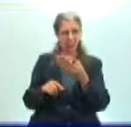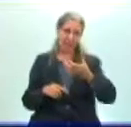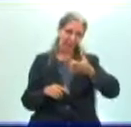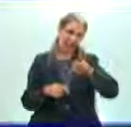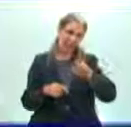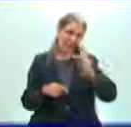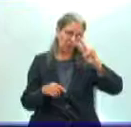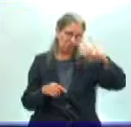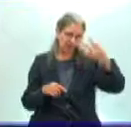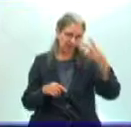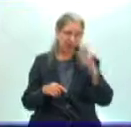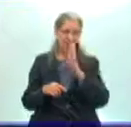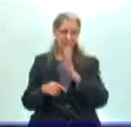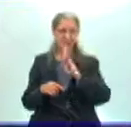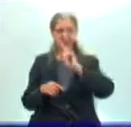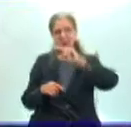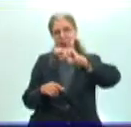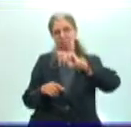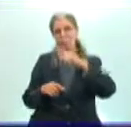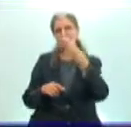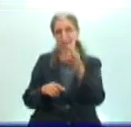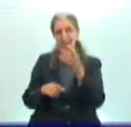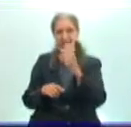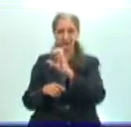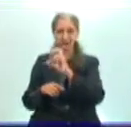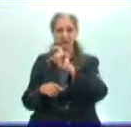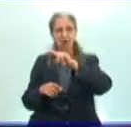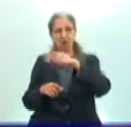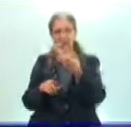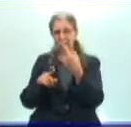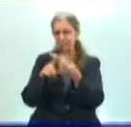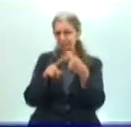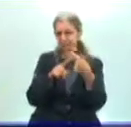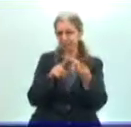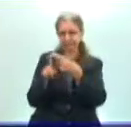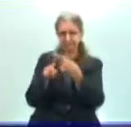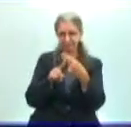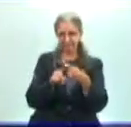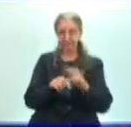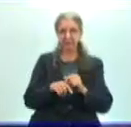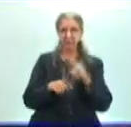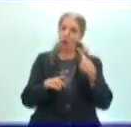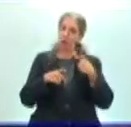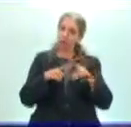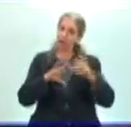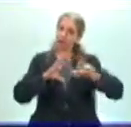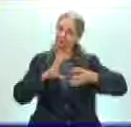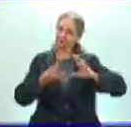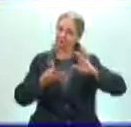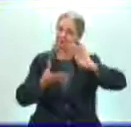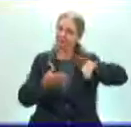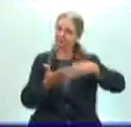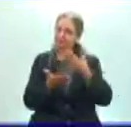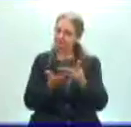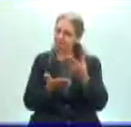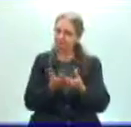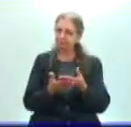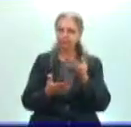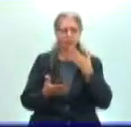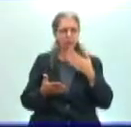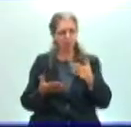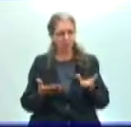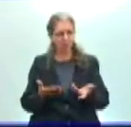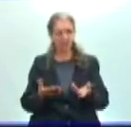más C cuadrado. Bien, Michael. También podemos hacer otra verificación del teorema de Pitágoras que podemos realizar